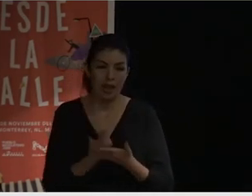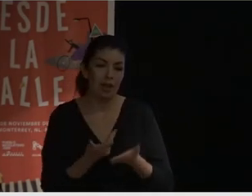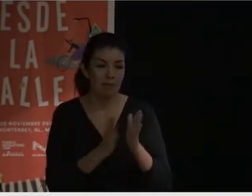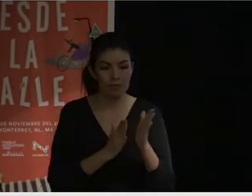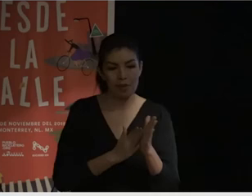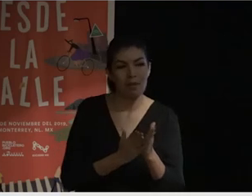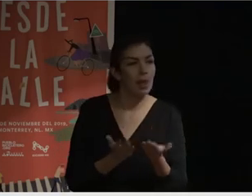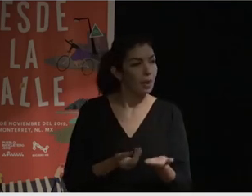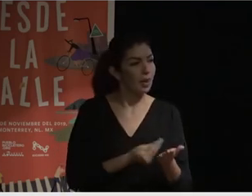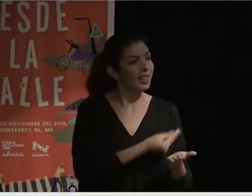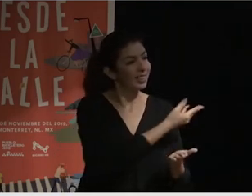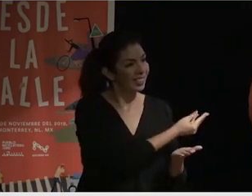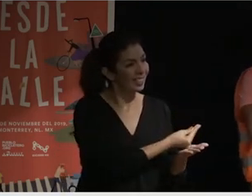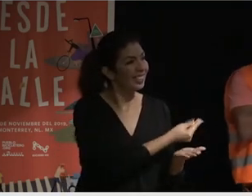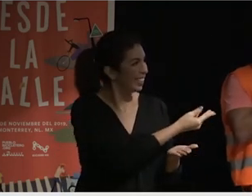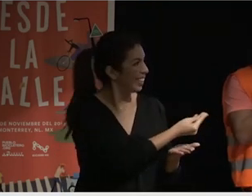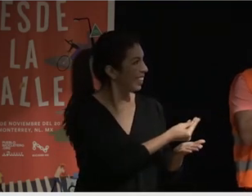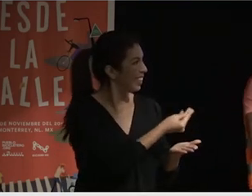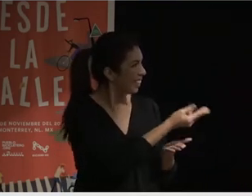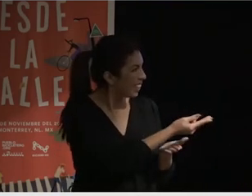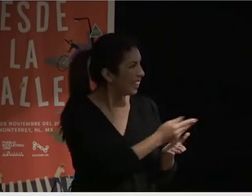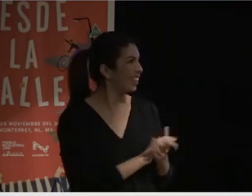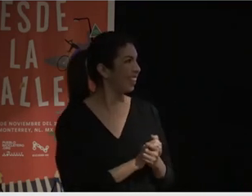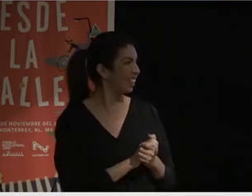se los debemos, se los vamos a dar después.